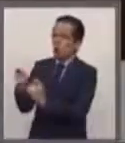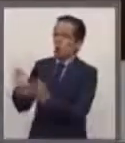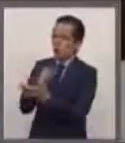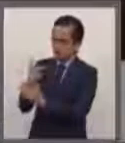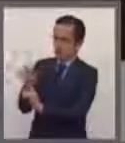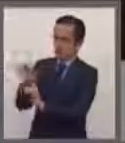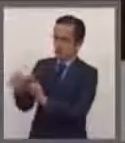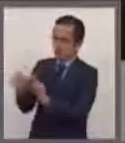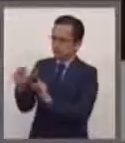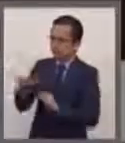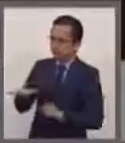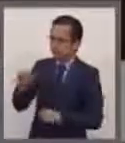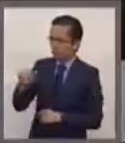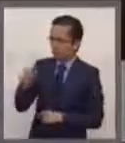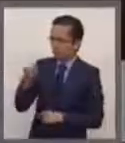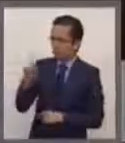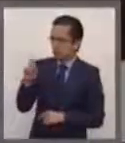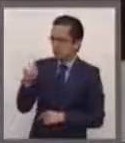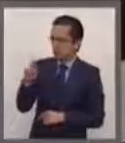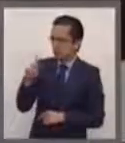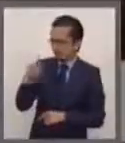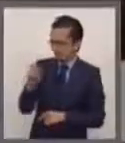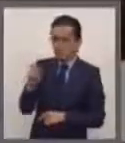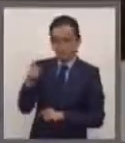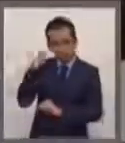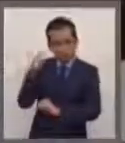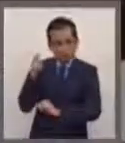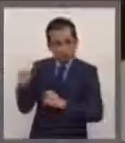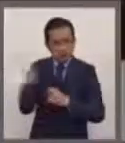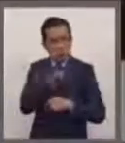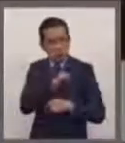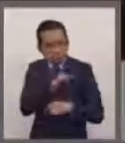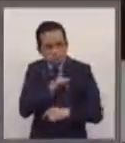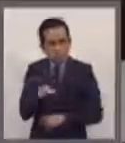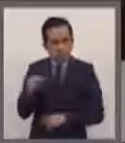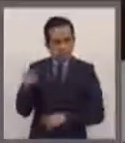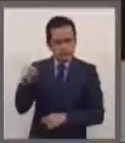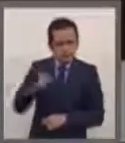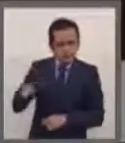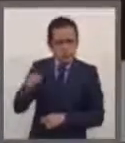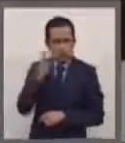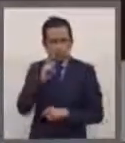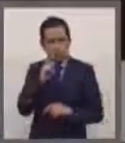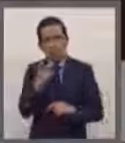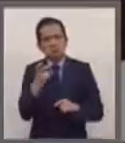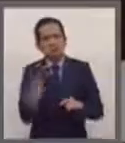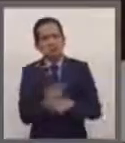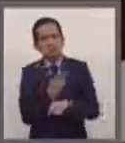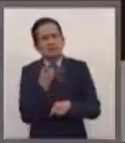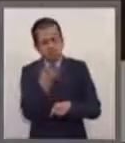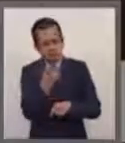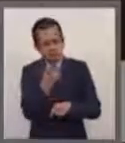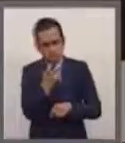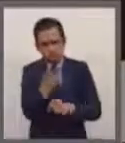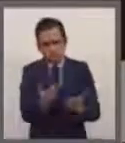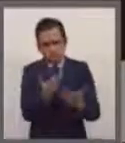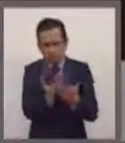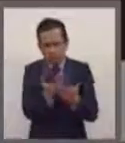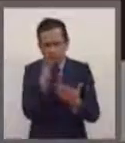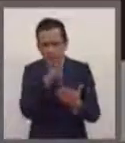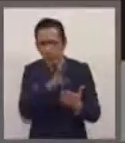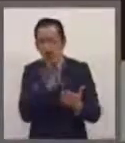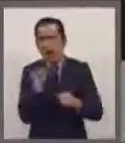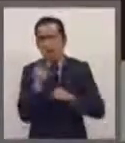Ambiente para efectos de evaluar el impacto que se presenta con la propuesta.